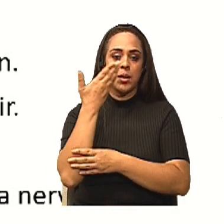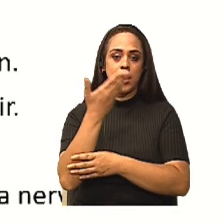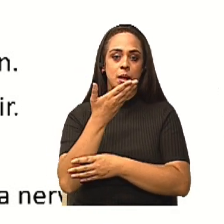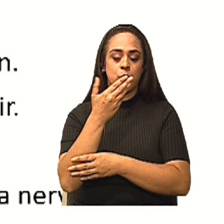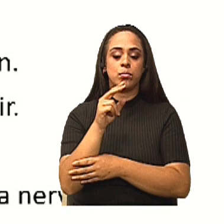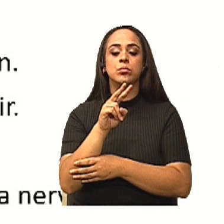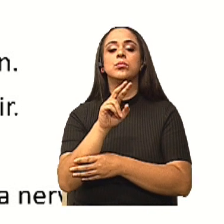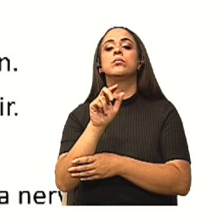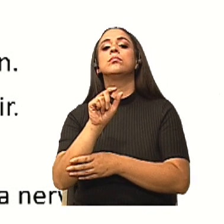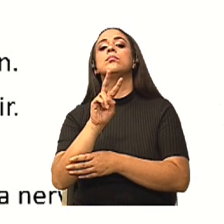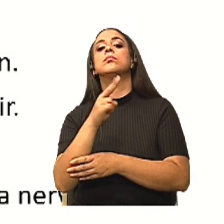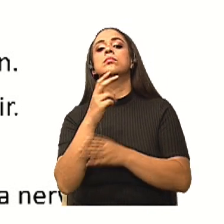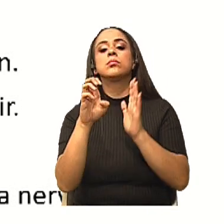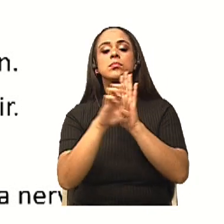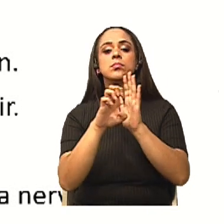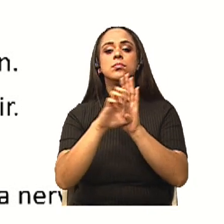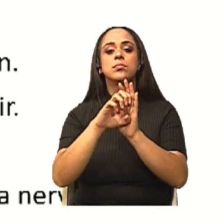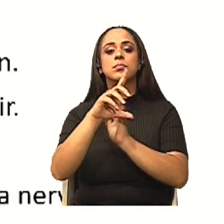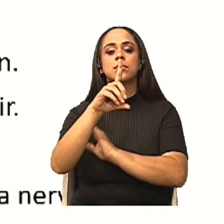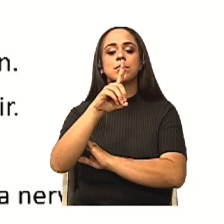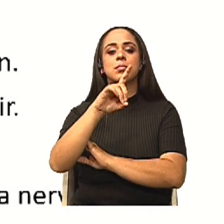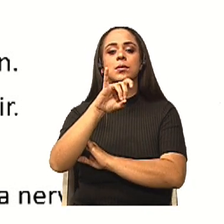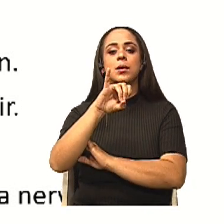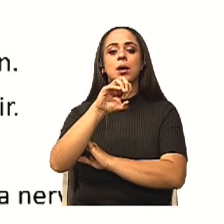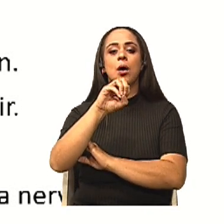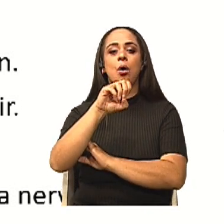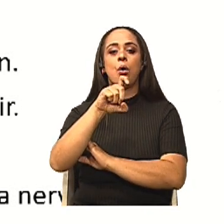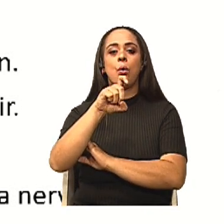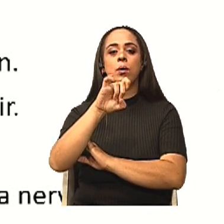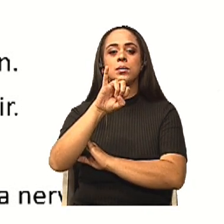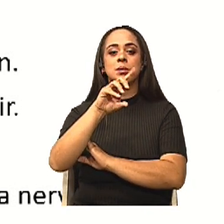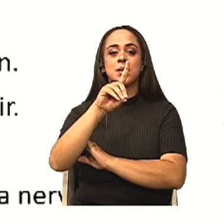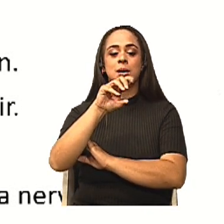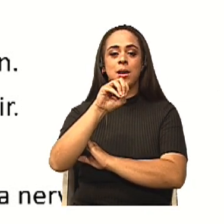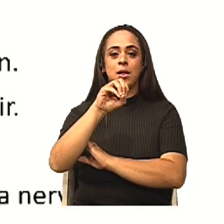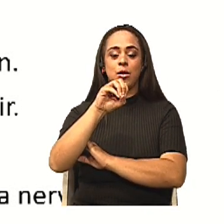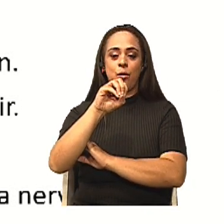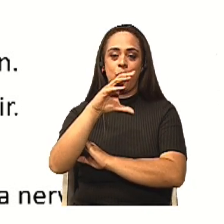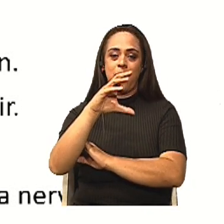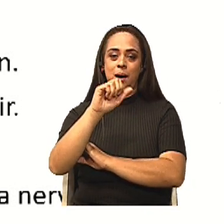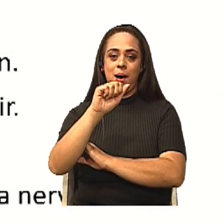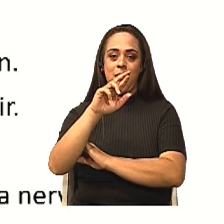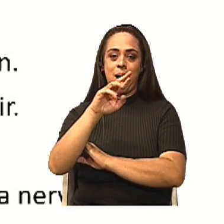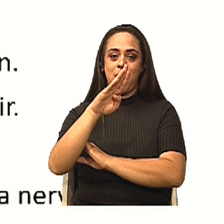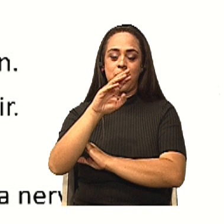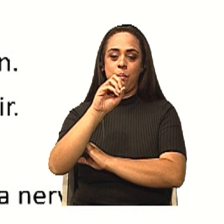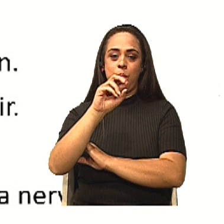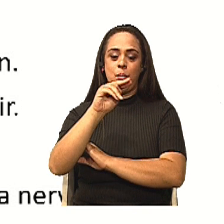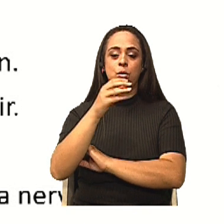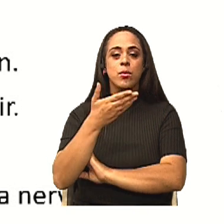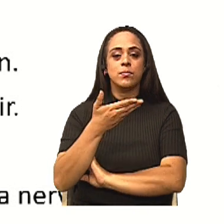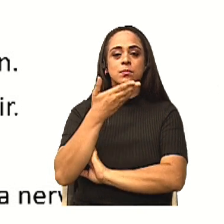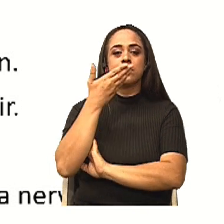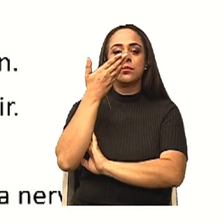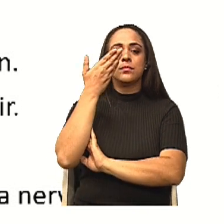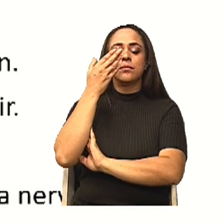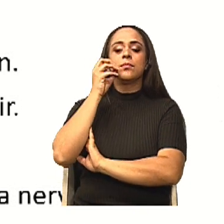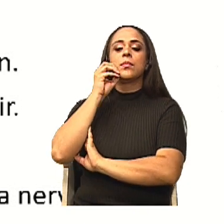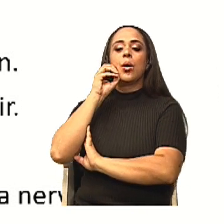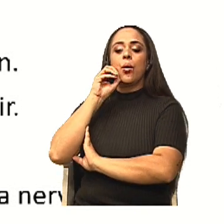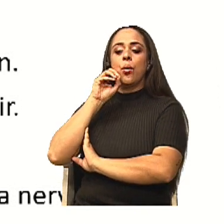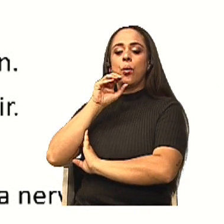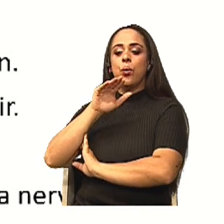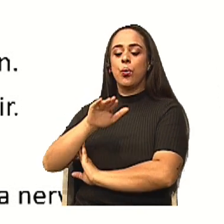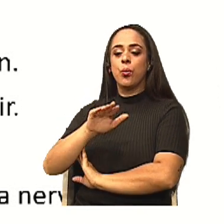Otro ejemplo es el dióxido de carbono. Cuando yo respiro oxígeno, boto dióxido de carbono. Ese